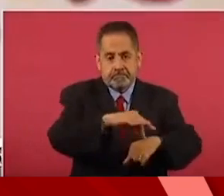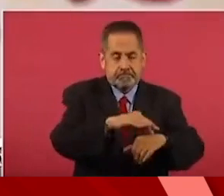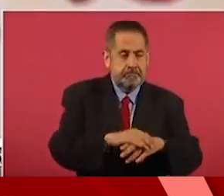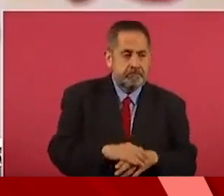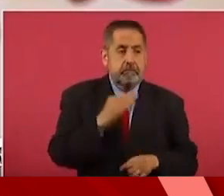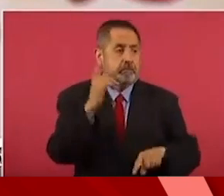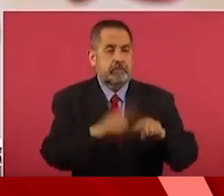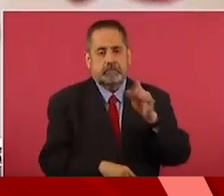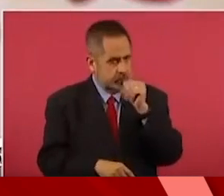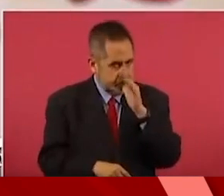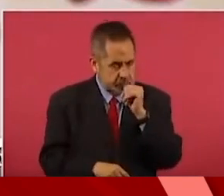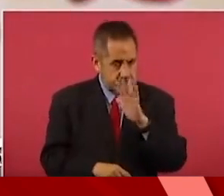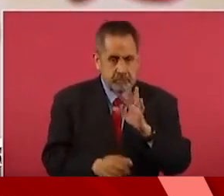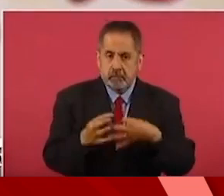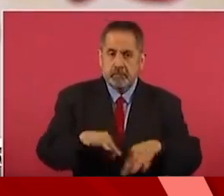que